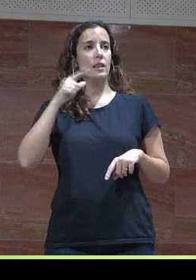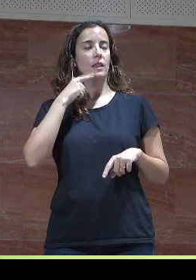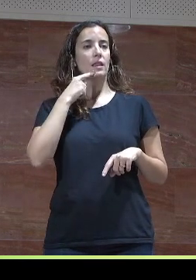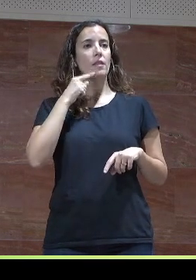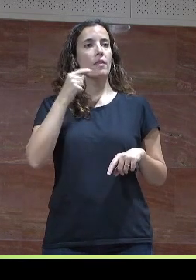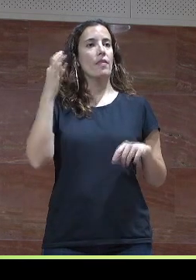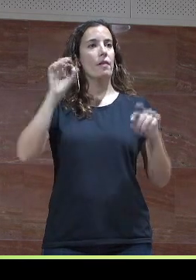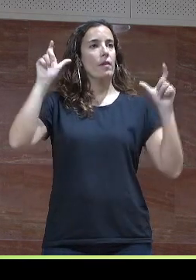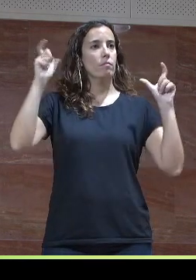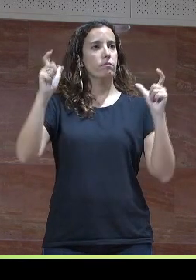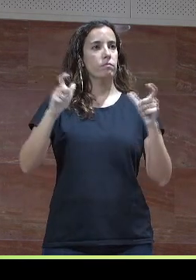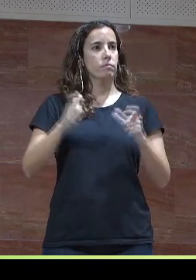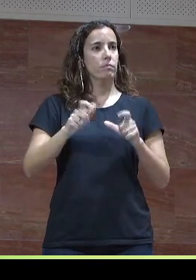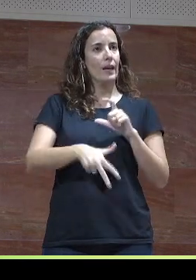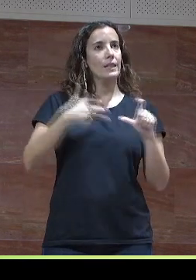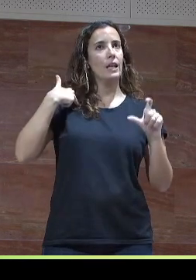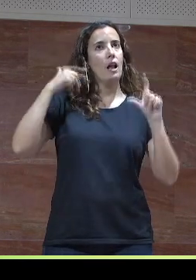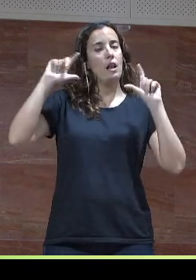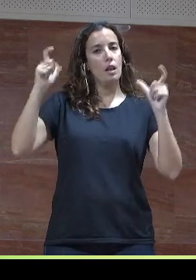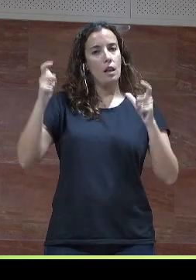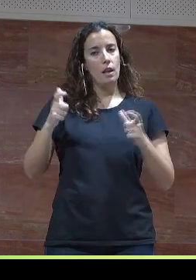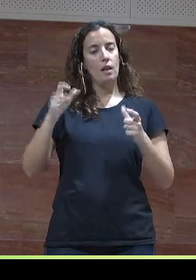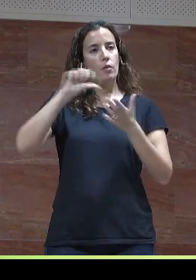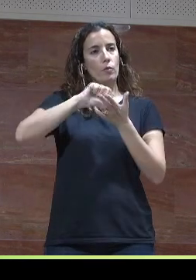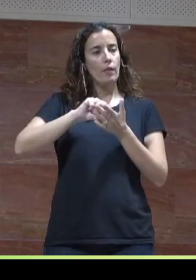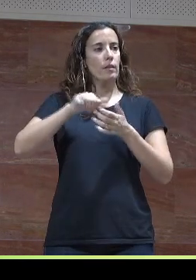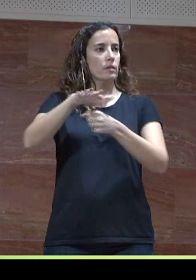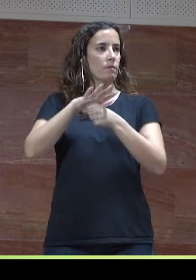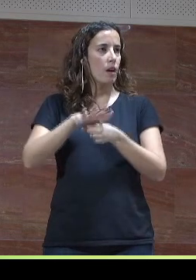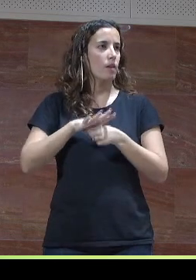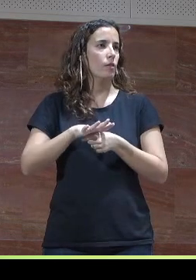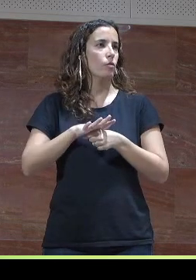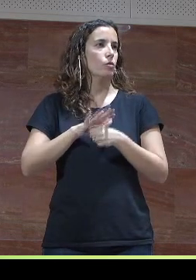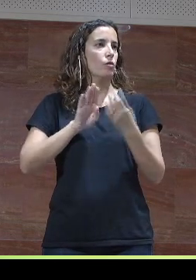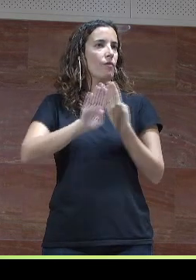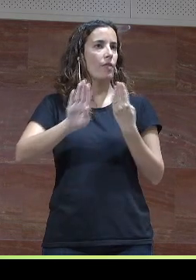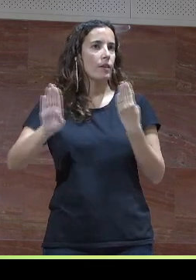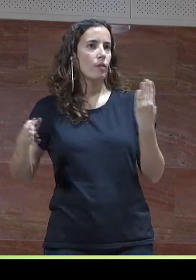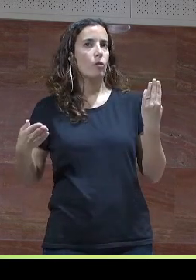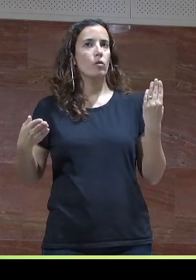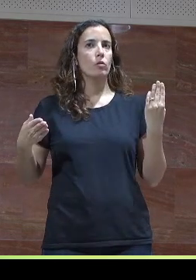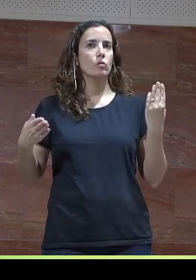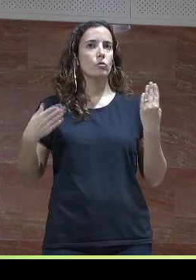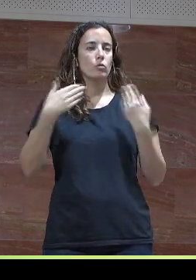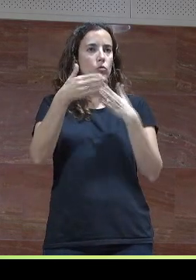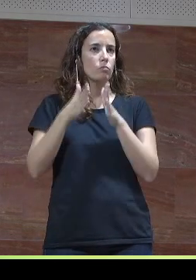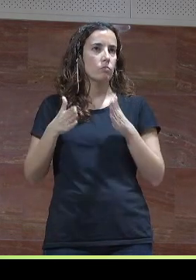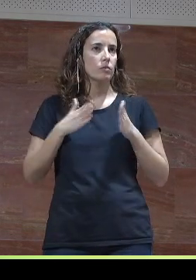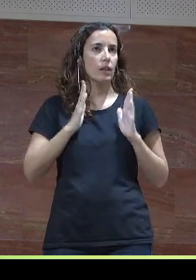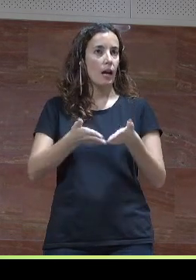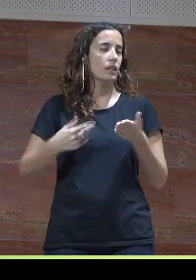a lo local, es decir, ciudades, barrios, o sea, distritos, barrios, vecinos, manzanas. Ese es el